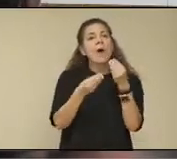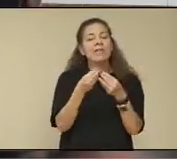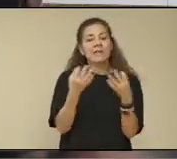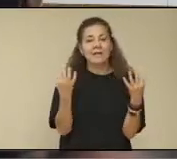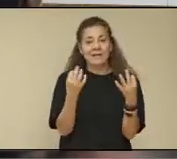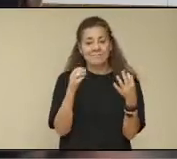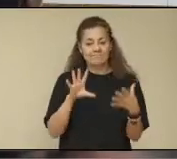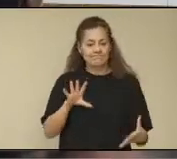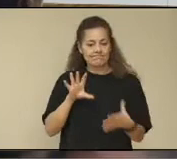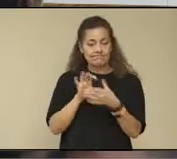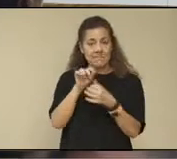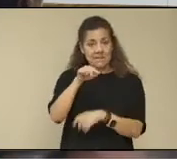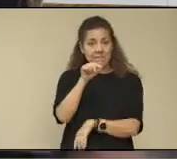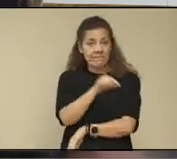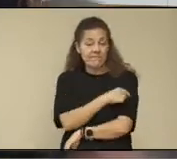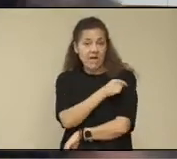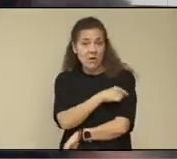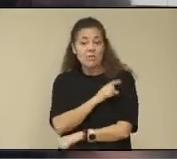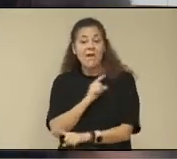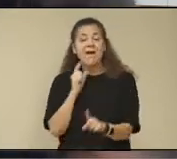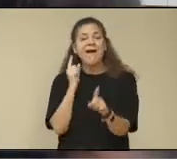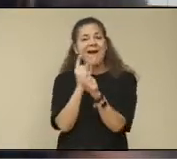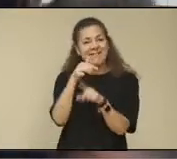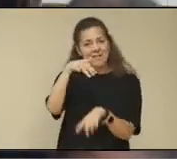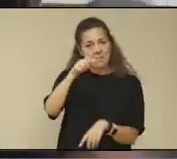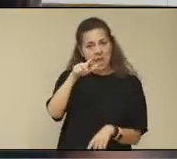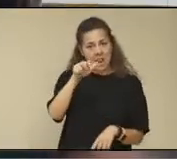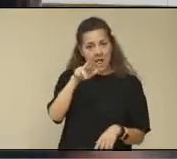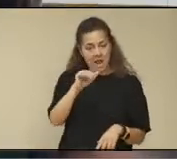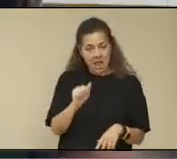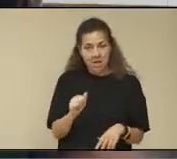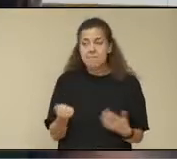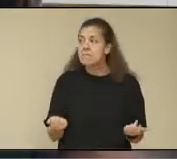en relación con la vacuna antimalárica